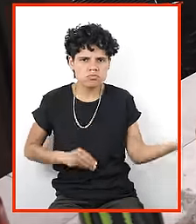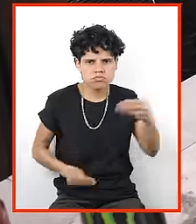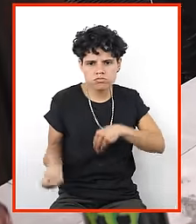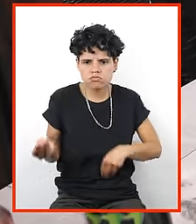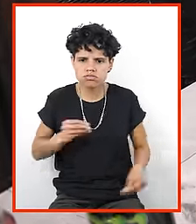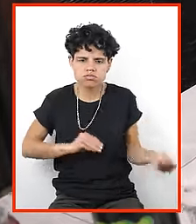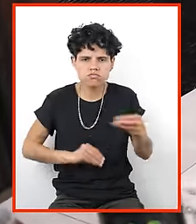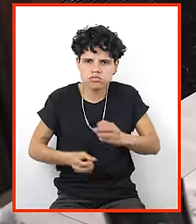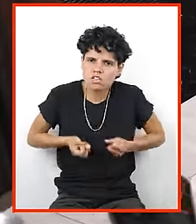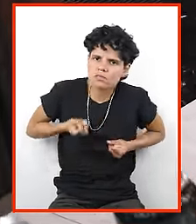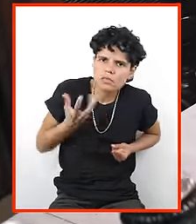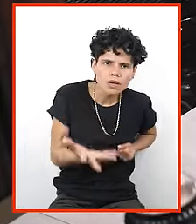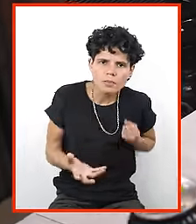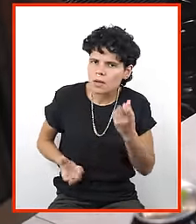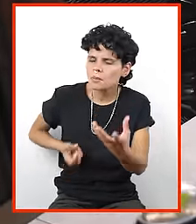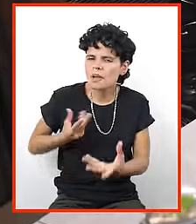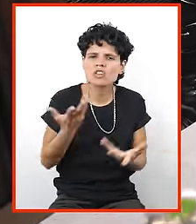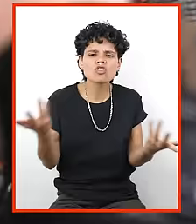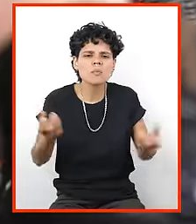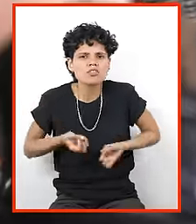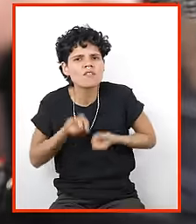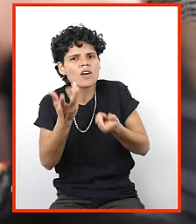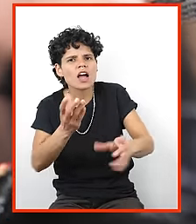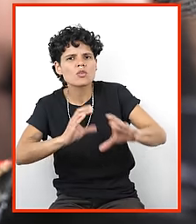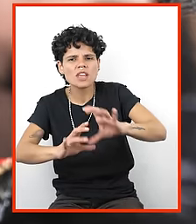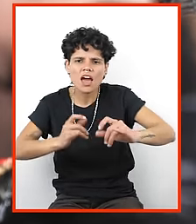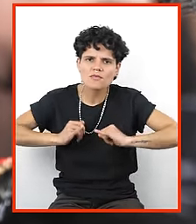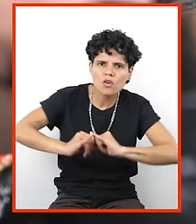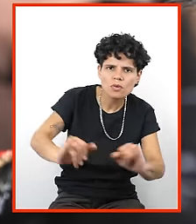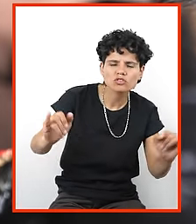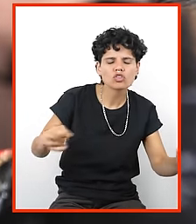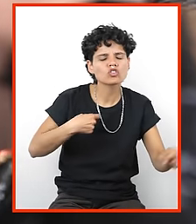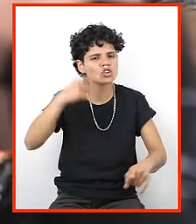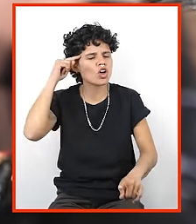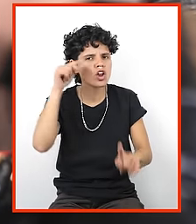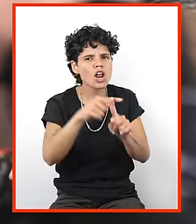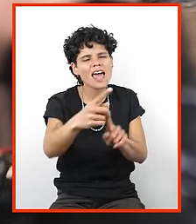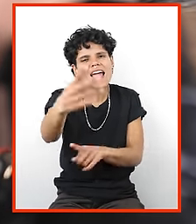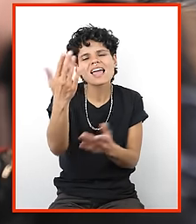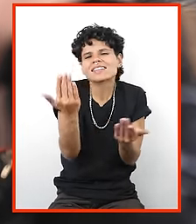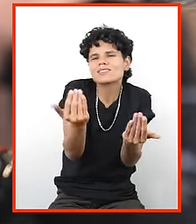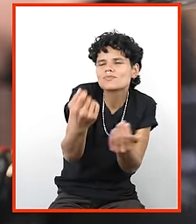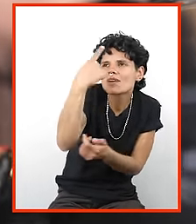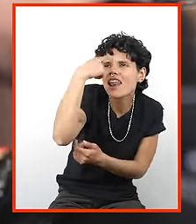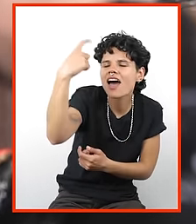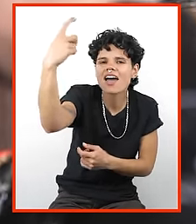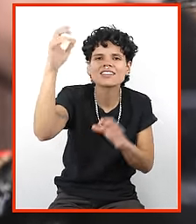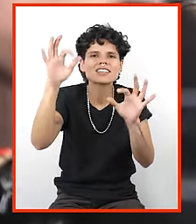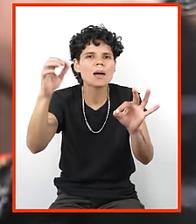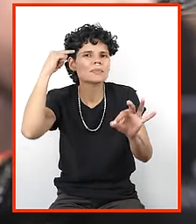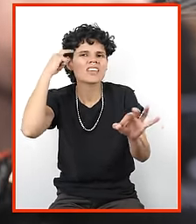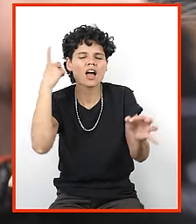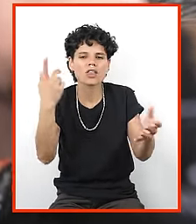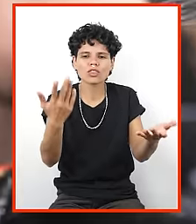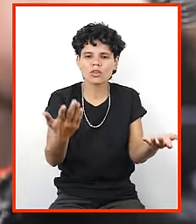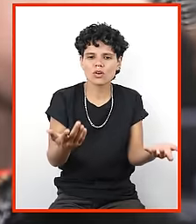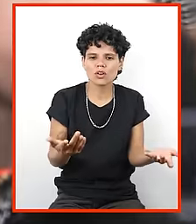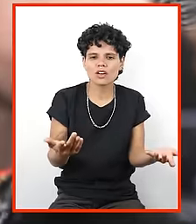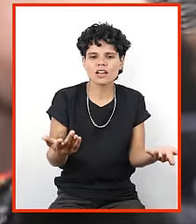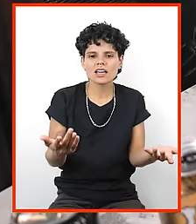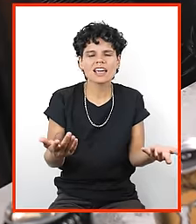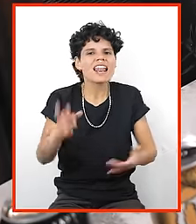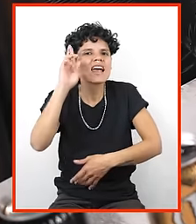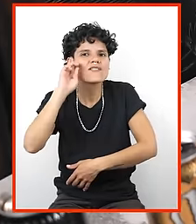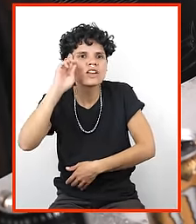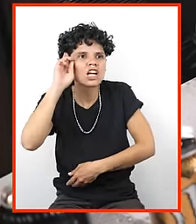discurso, de cómo quería comunicarme, de que encontré una fe, una esperanza de poder democratizar